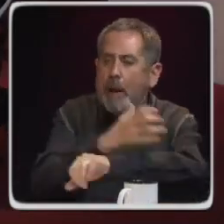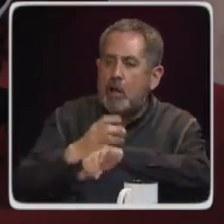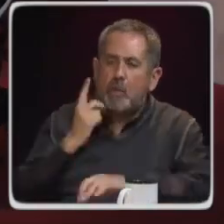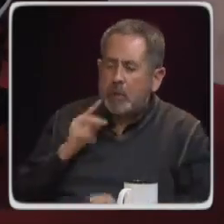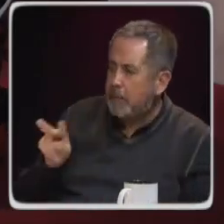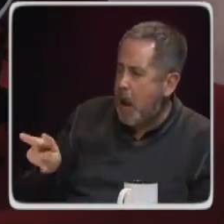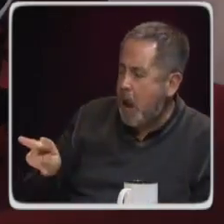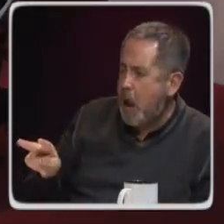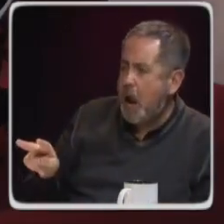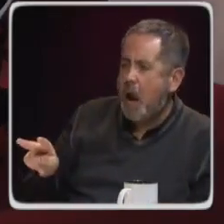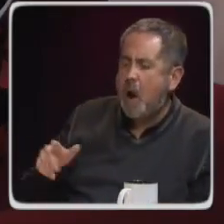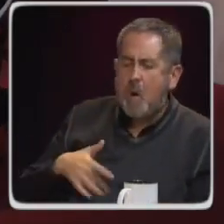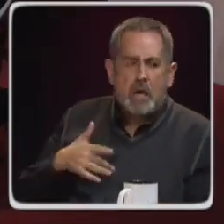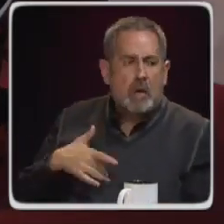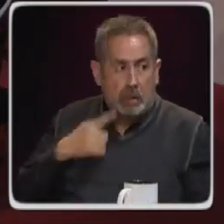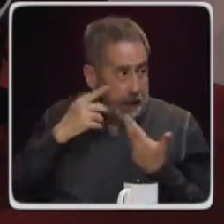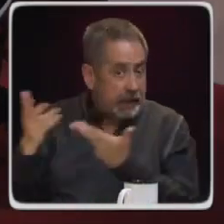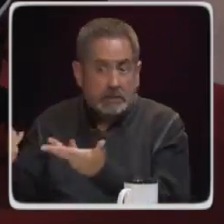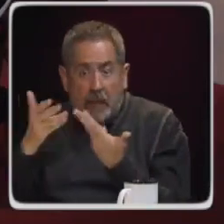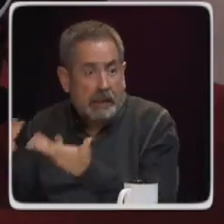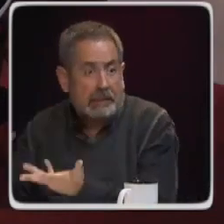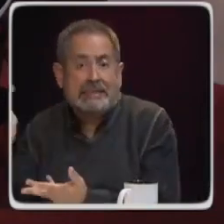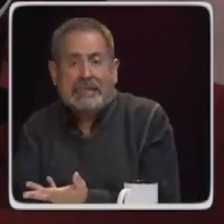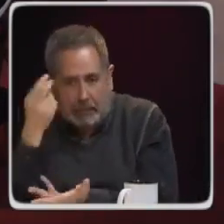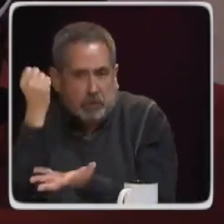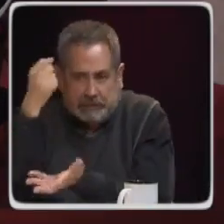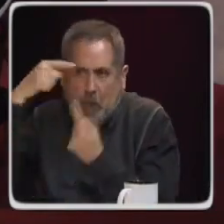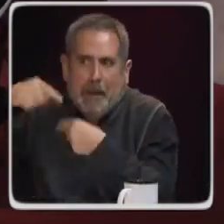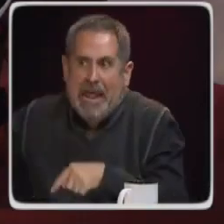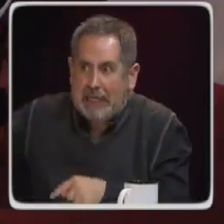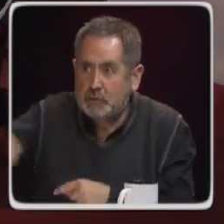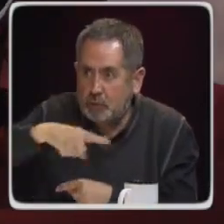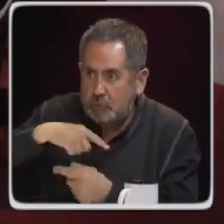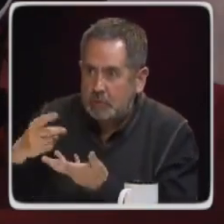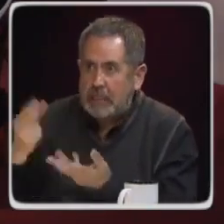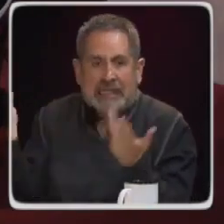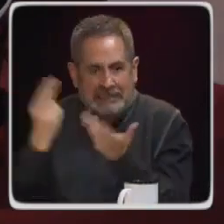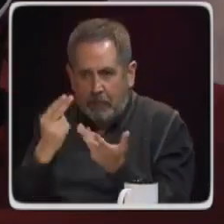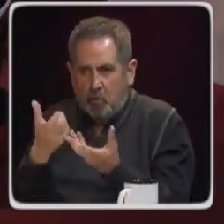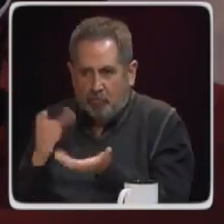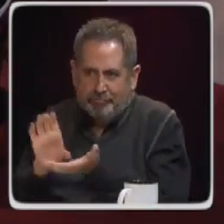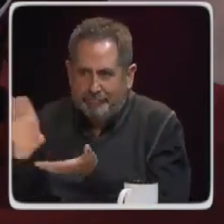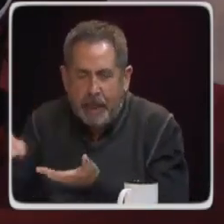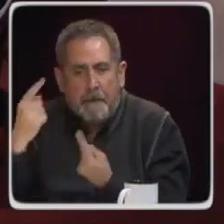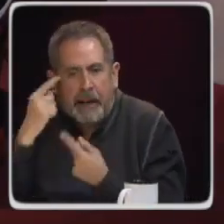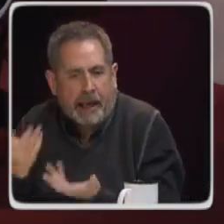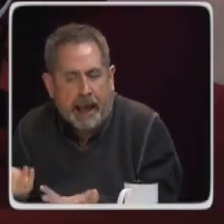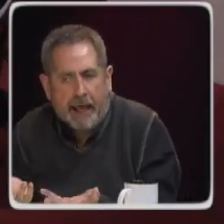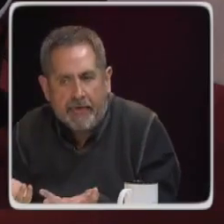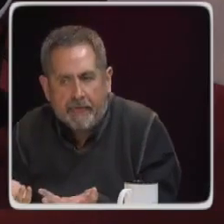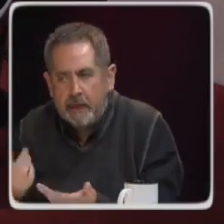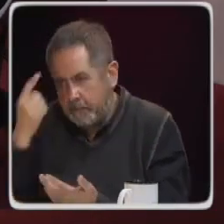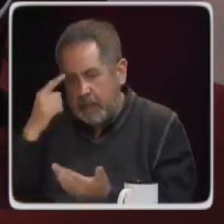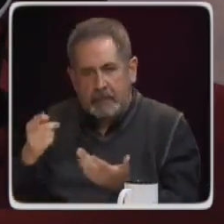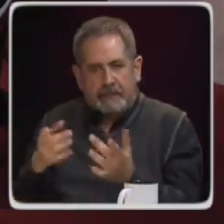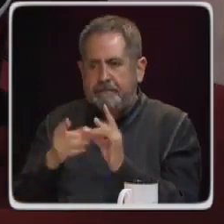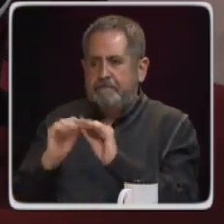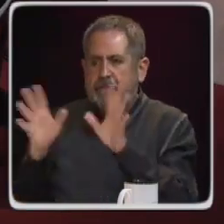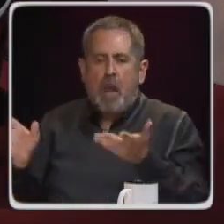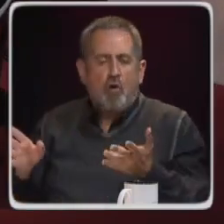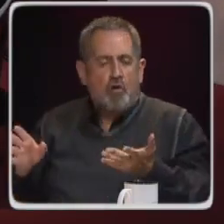también en diferentes áreas, y se iban a dar cursos de lengua de señas y formación para intérpretes que pudiera